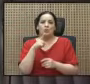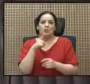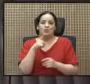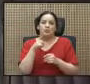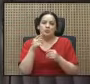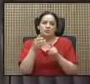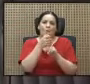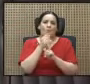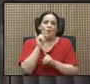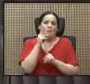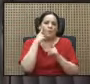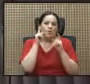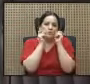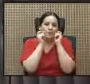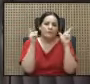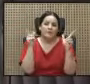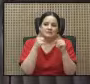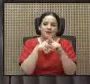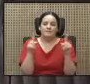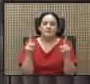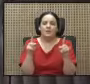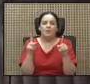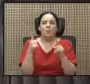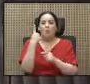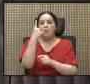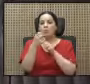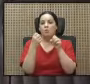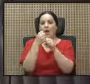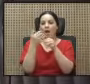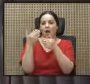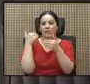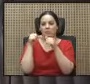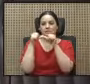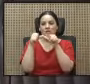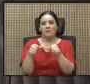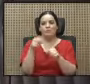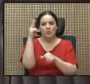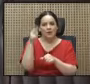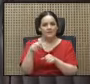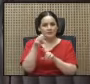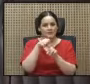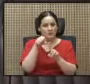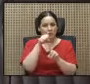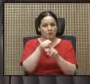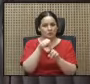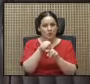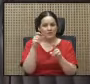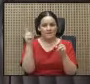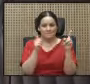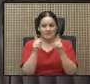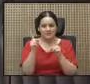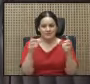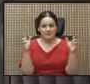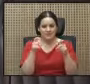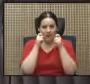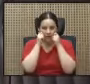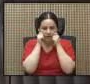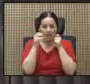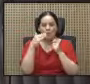año y seguimos con la misma malla curricular de presencialidad cuando estamos en una situación bimodal.